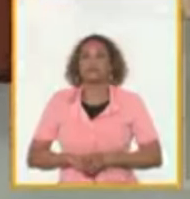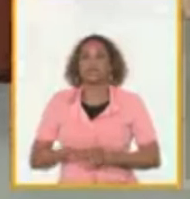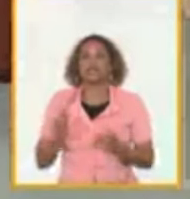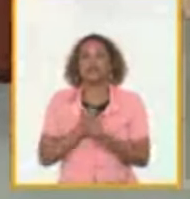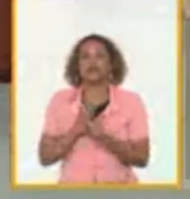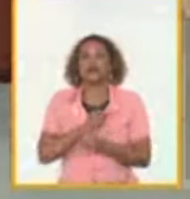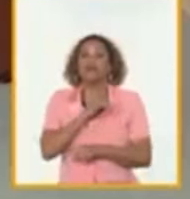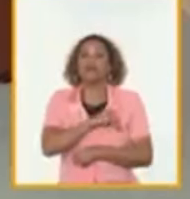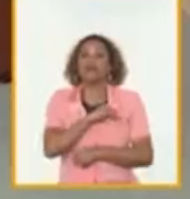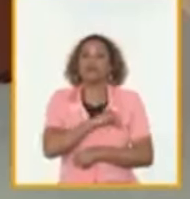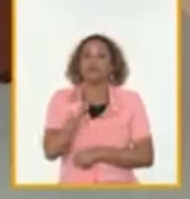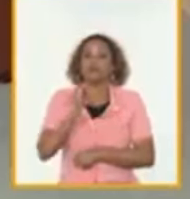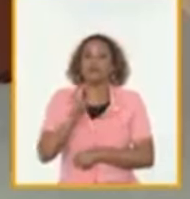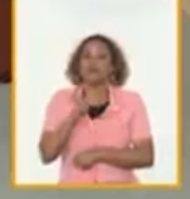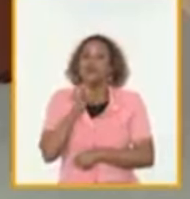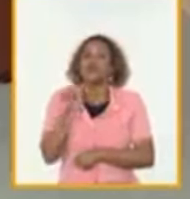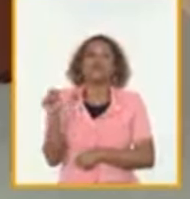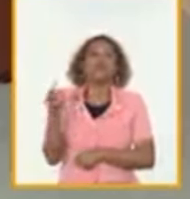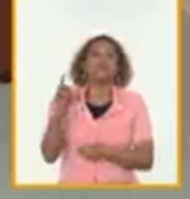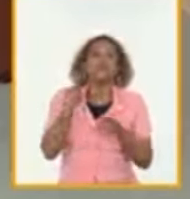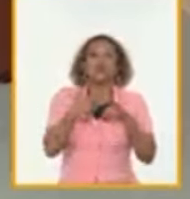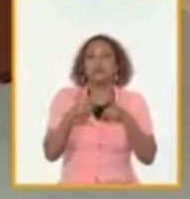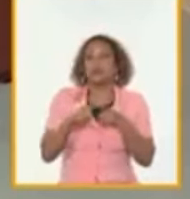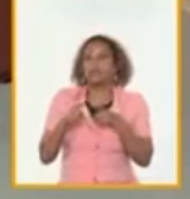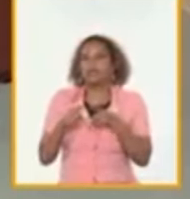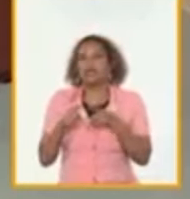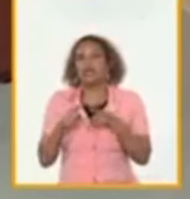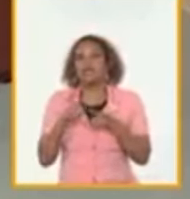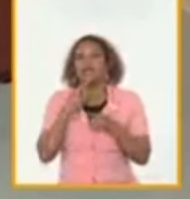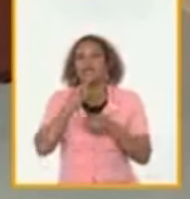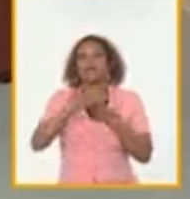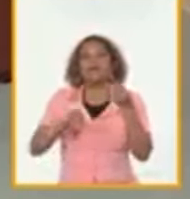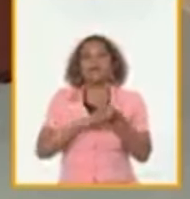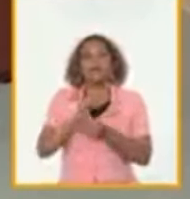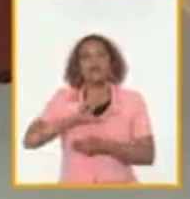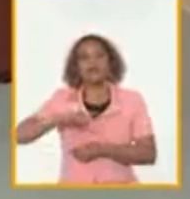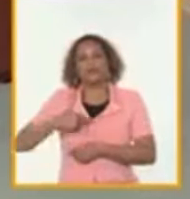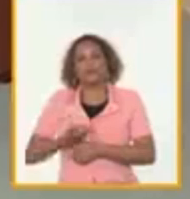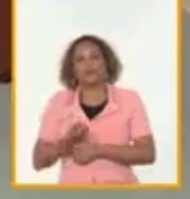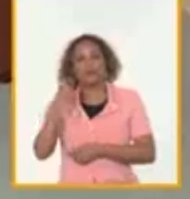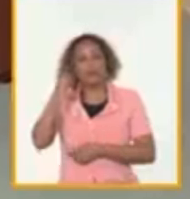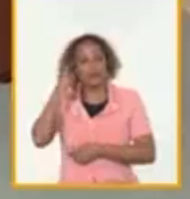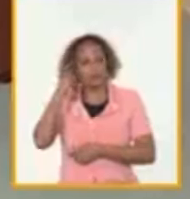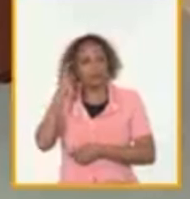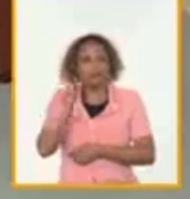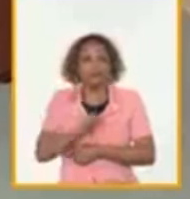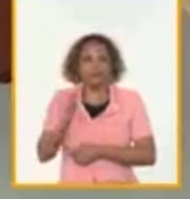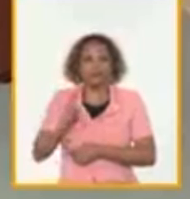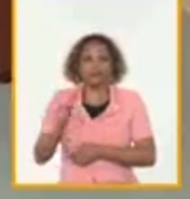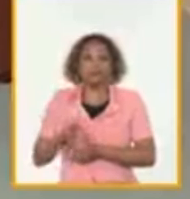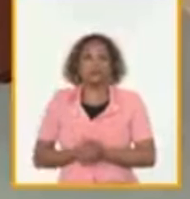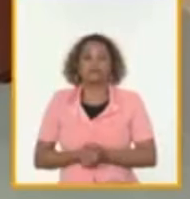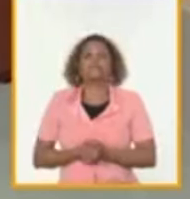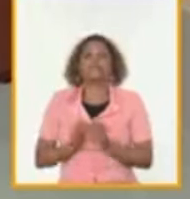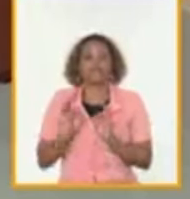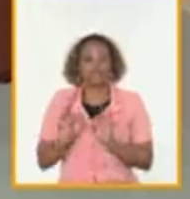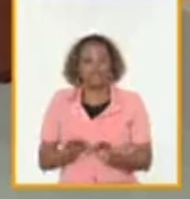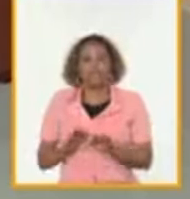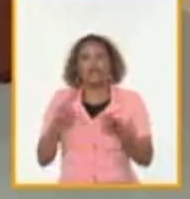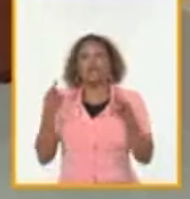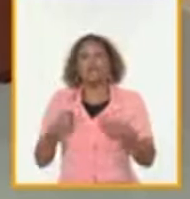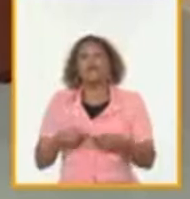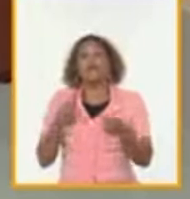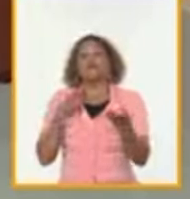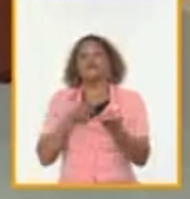No basta solo con lo material sino comoo transformar la cultura el hacer la educación de todas esas personas no bct exactamente Tenemos que continuar trabajando